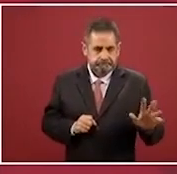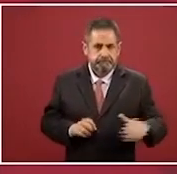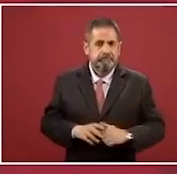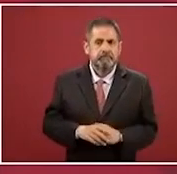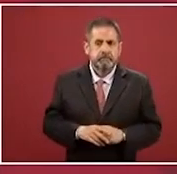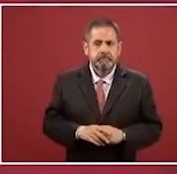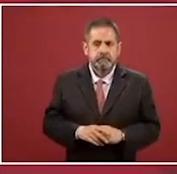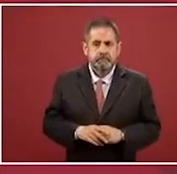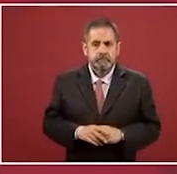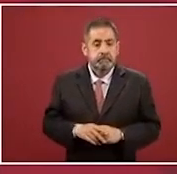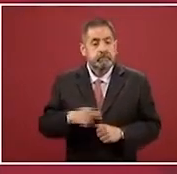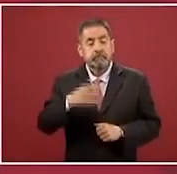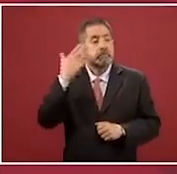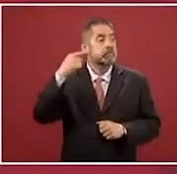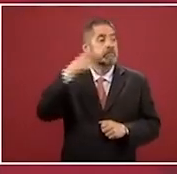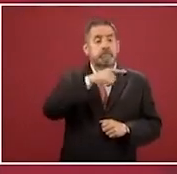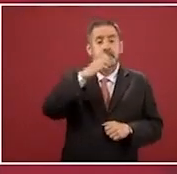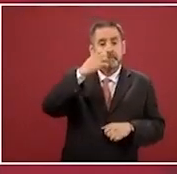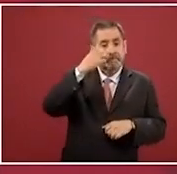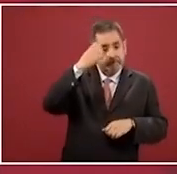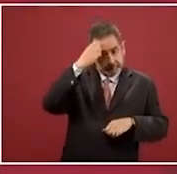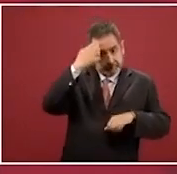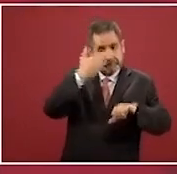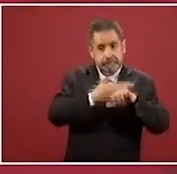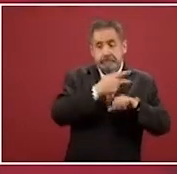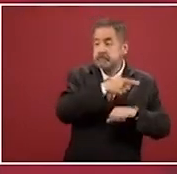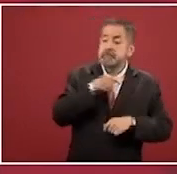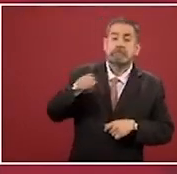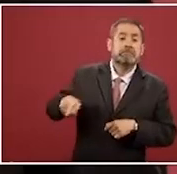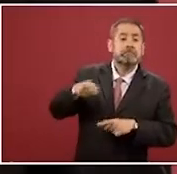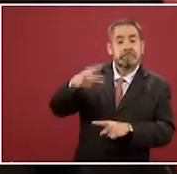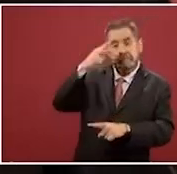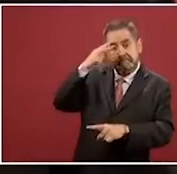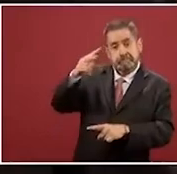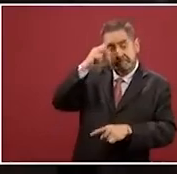que vámonos a México, porque allá